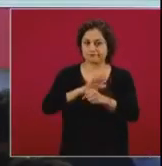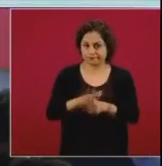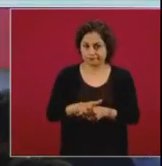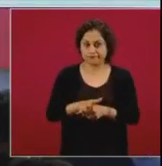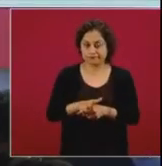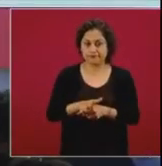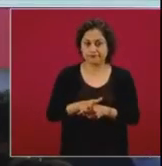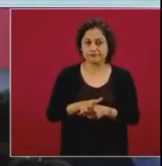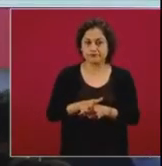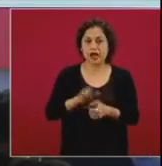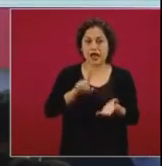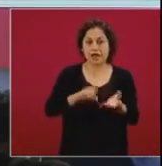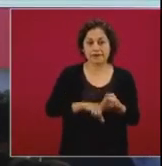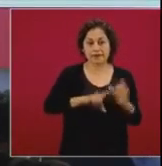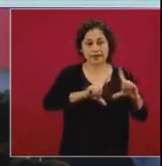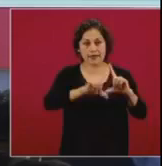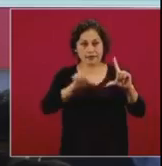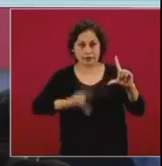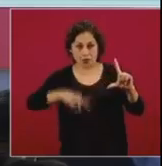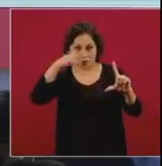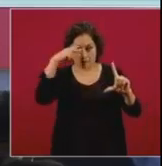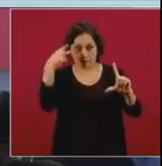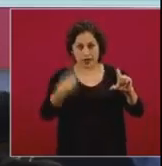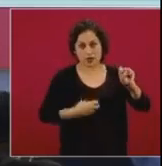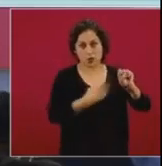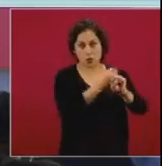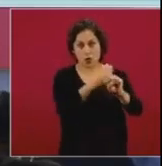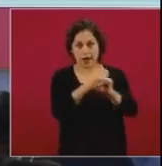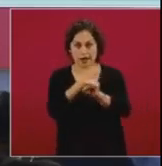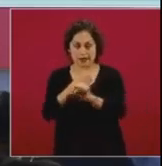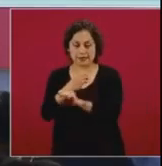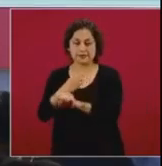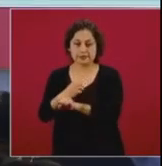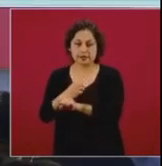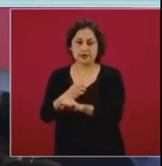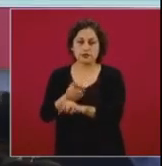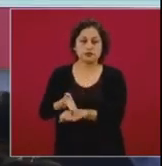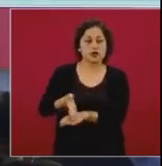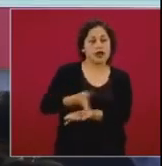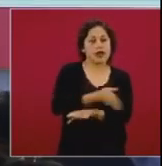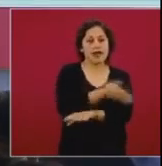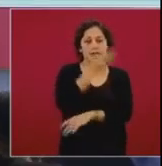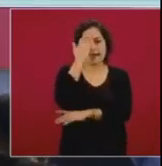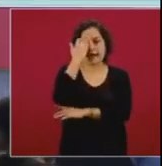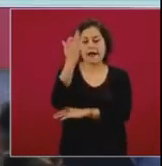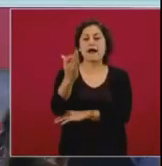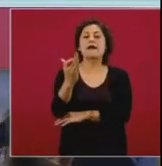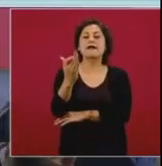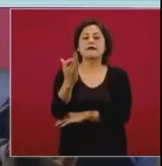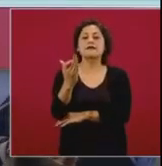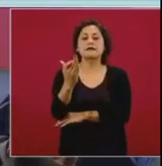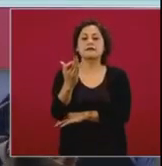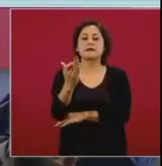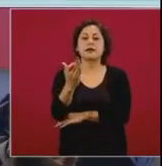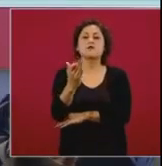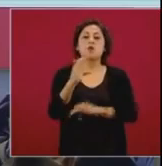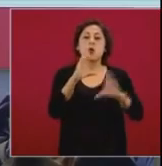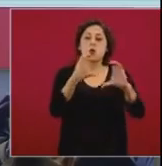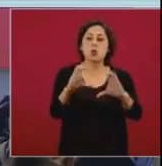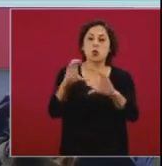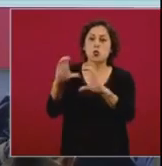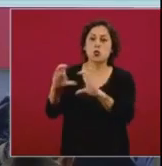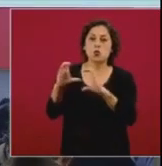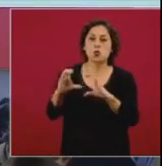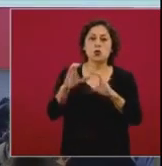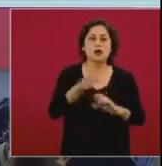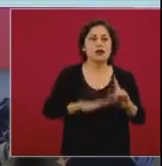una de nuestras entidades federativas, posterior a un periodo largo de jornada nacional de sana distancia en donde